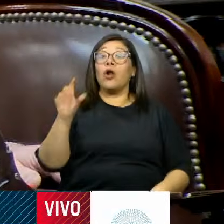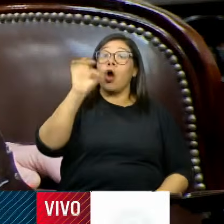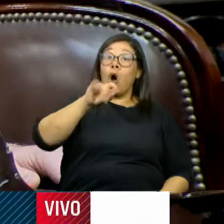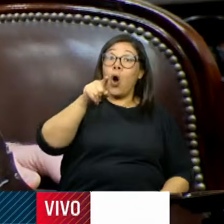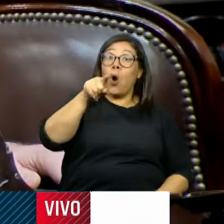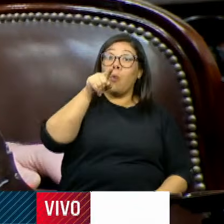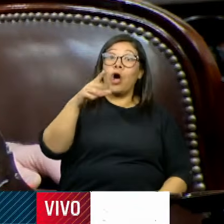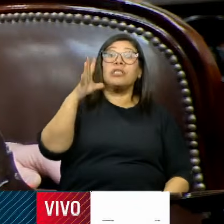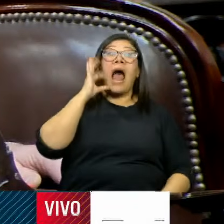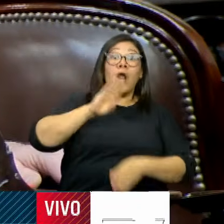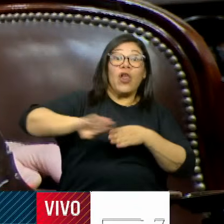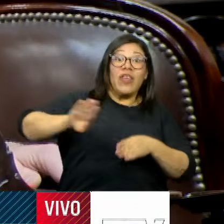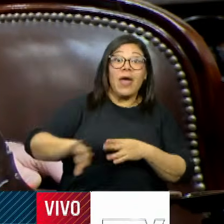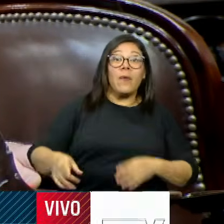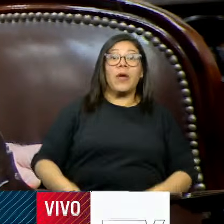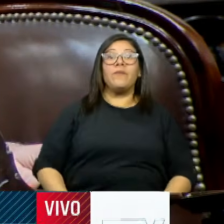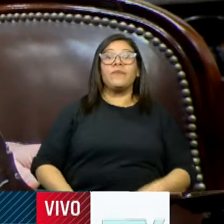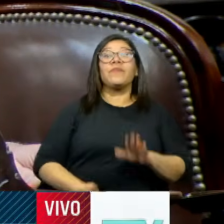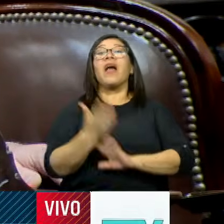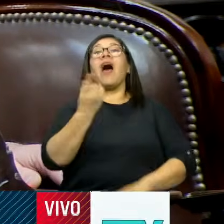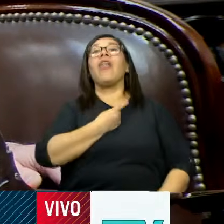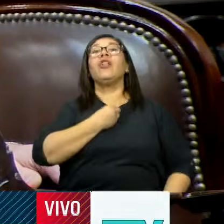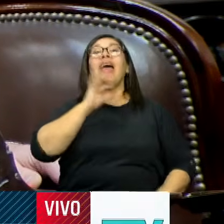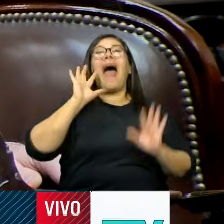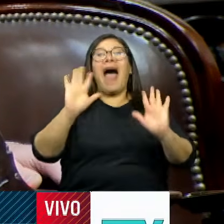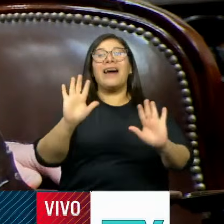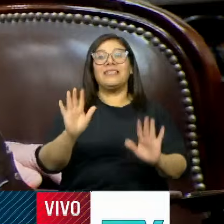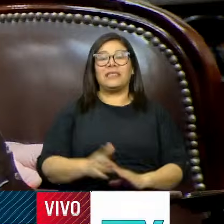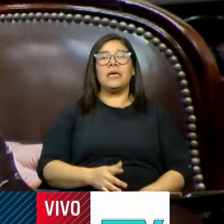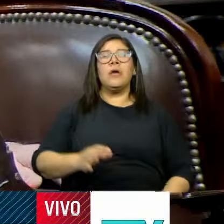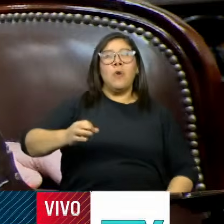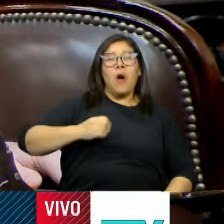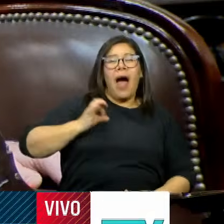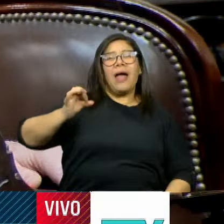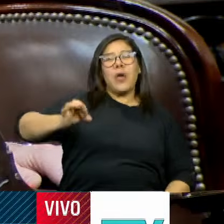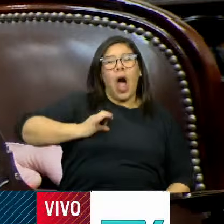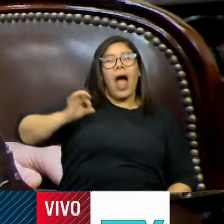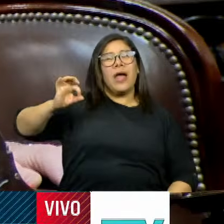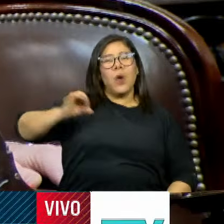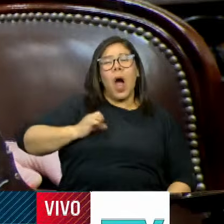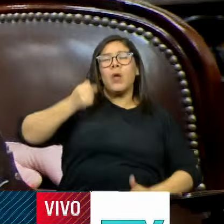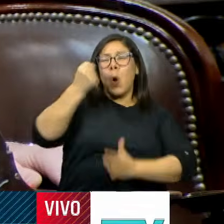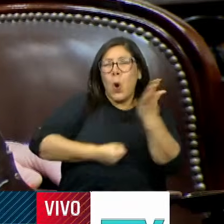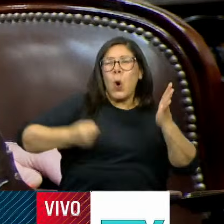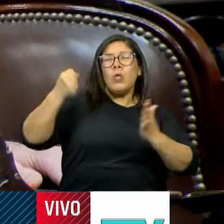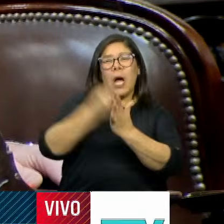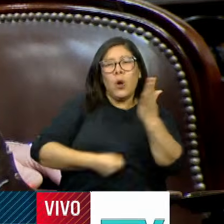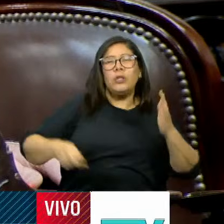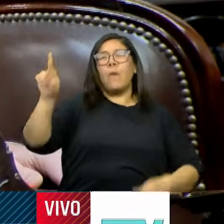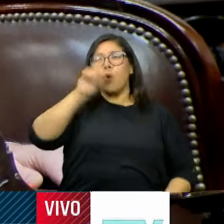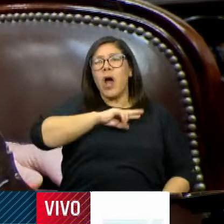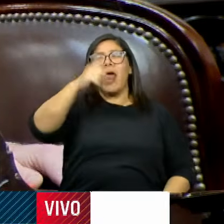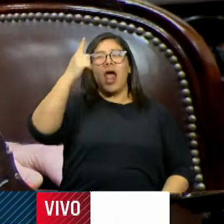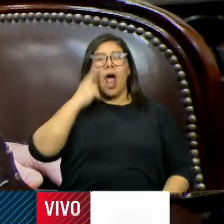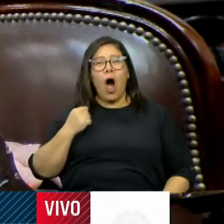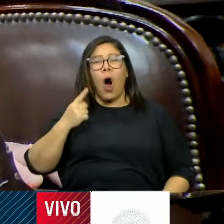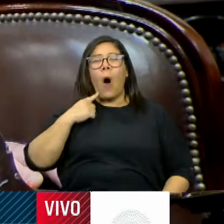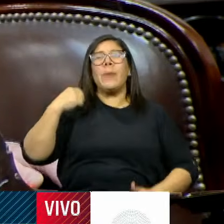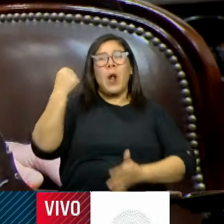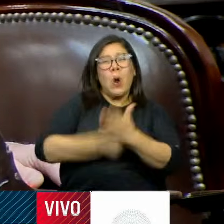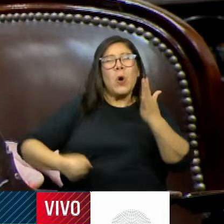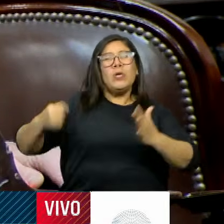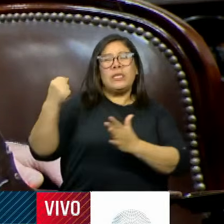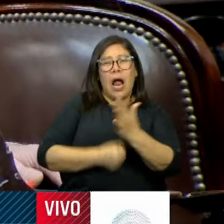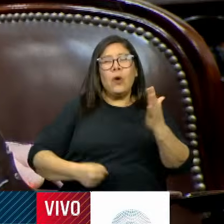pagando? ¿A dónde te querés llevar? Cientos de años de lucha de un montón de hombres y de mujeres. No pagamos caro